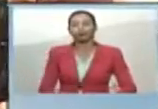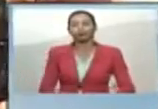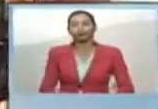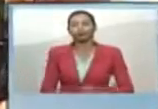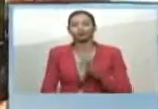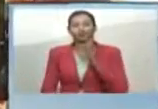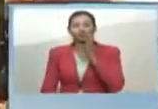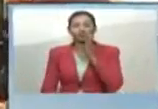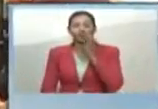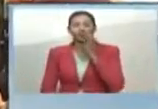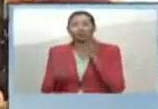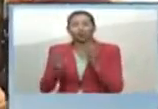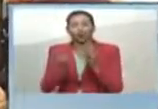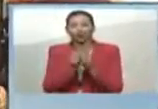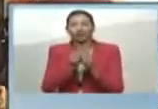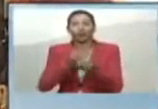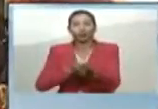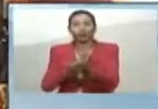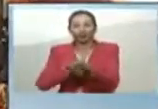compañero.